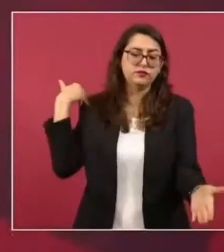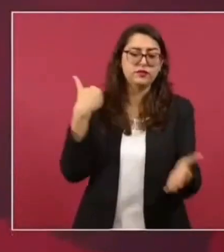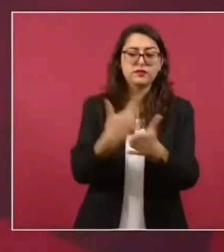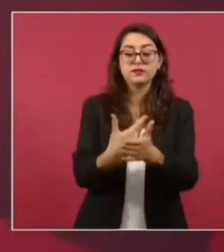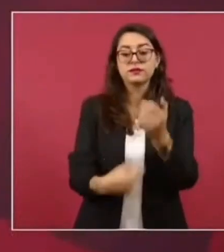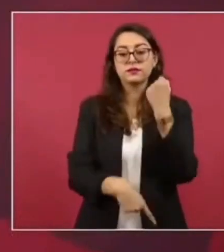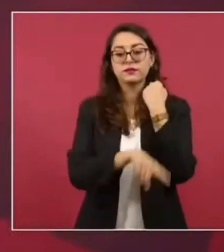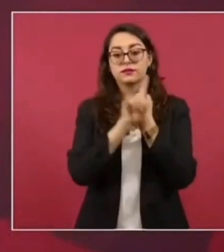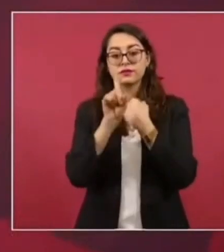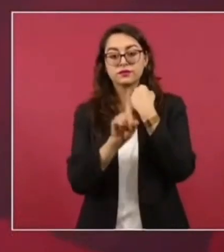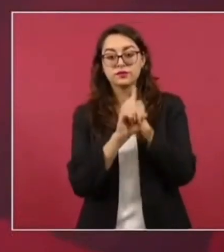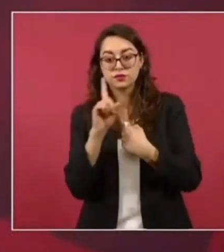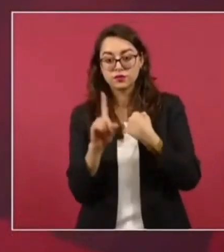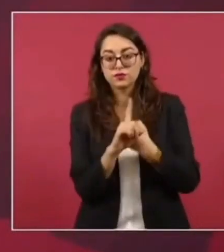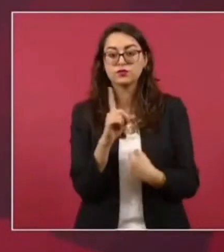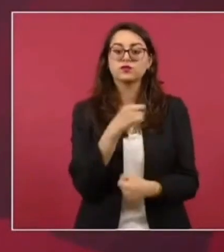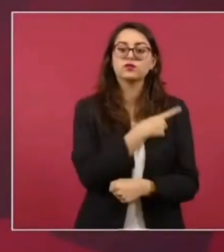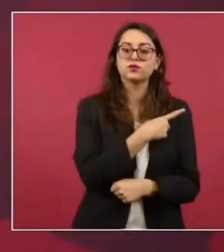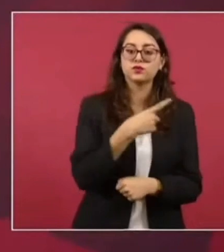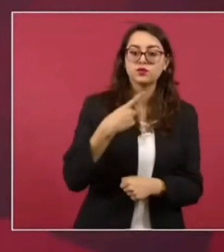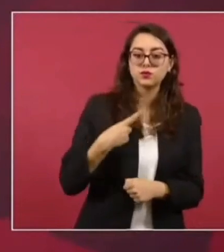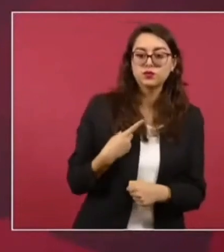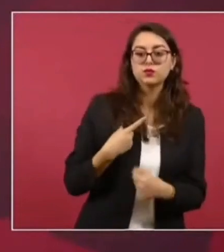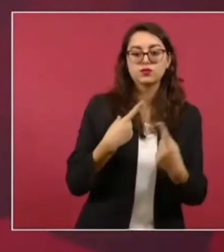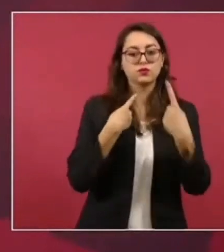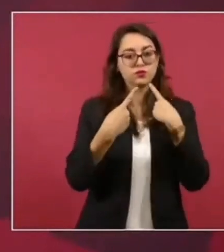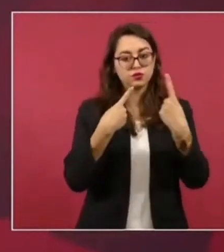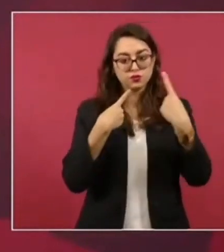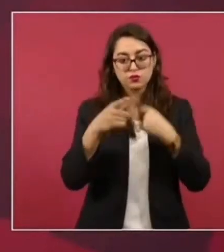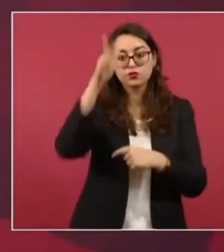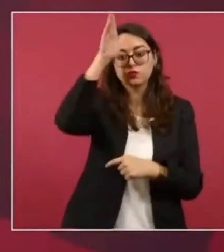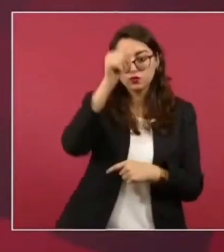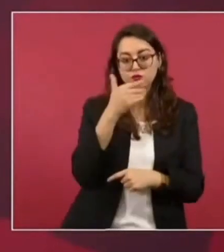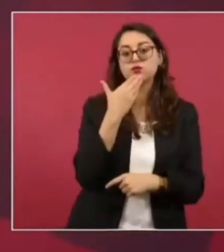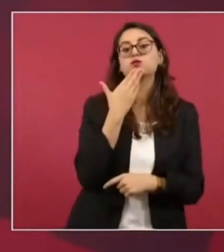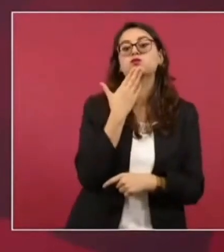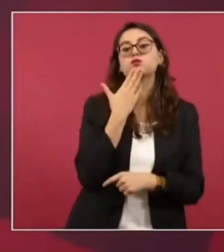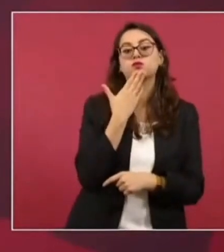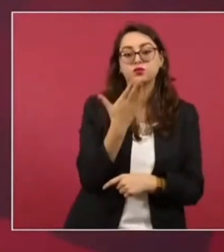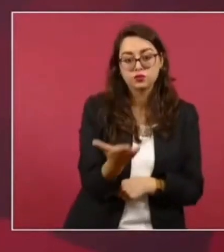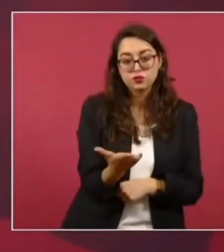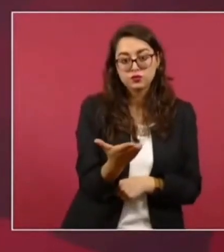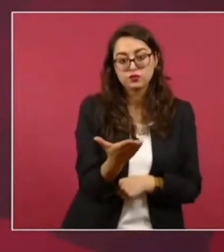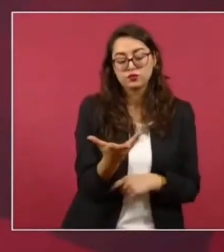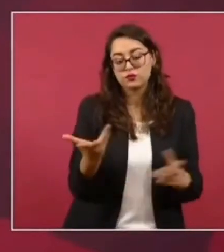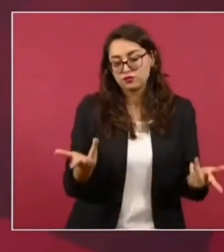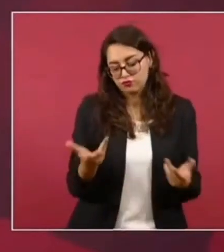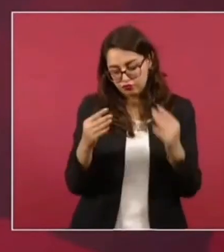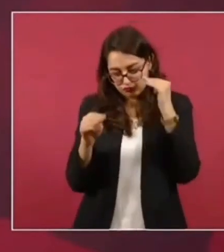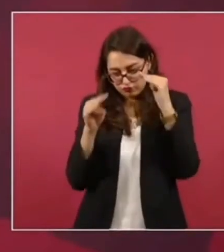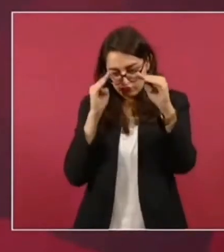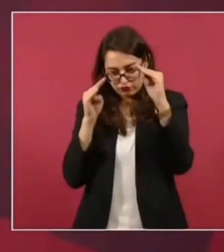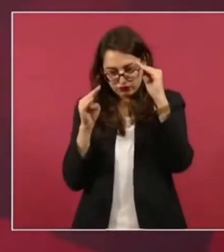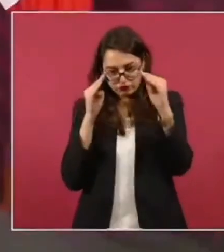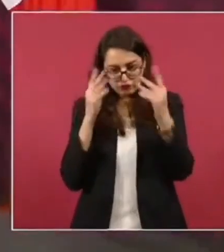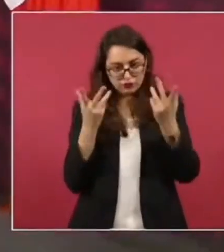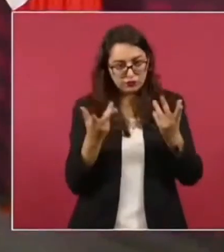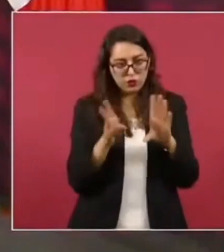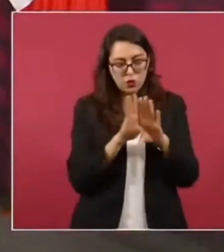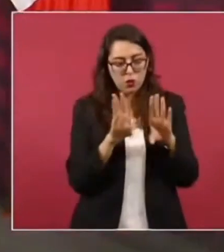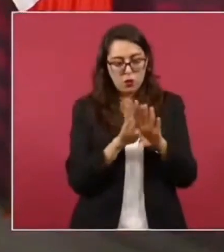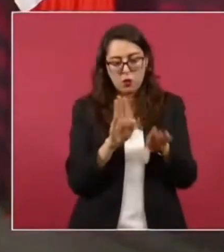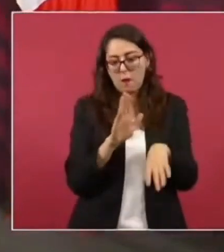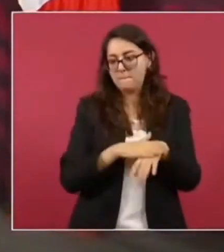Hay que establecer un buen acuerdo y explorar otras fuentes de